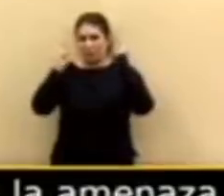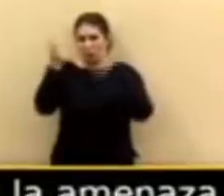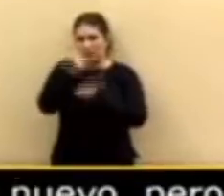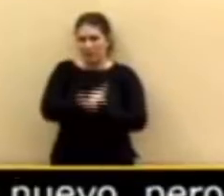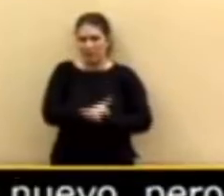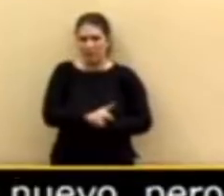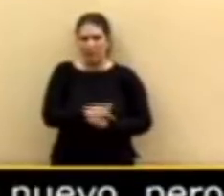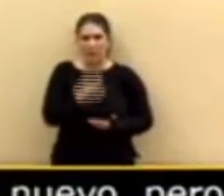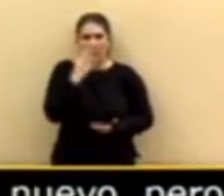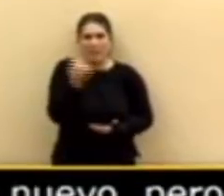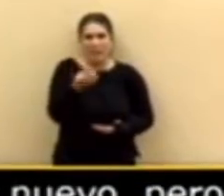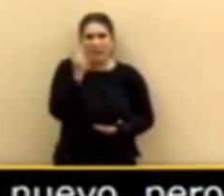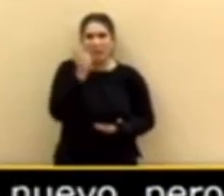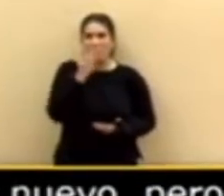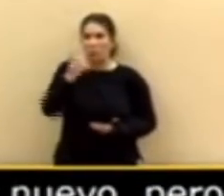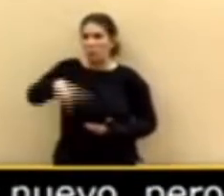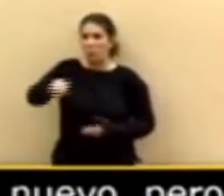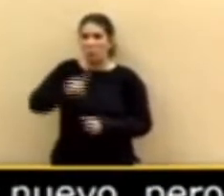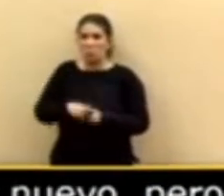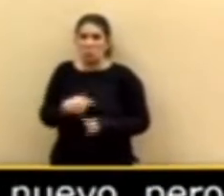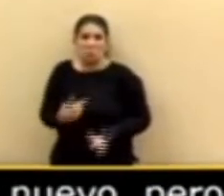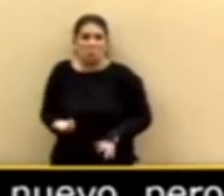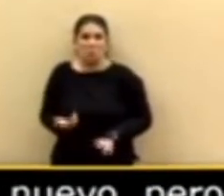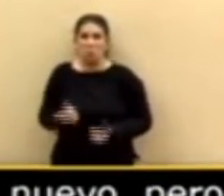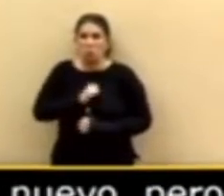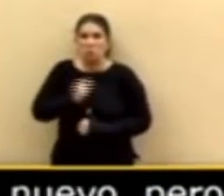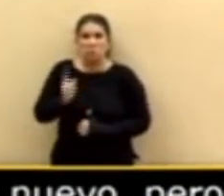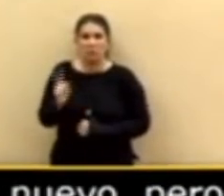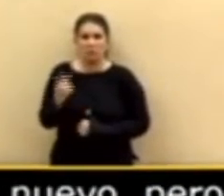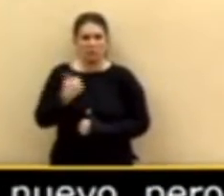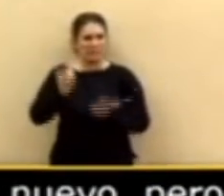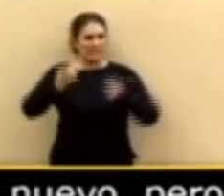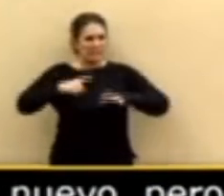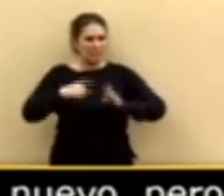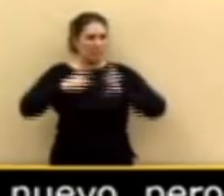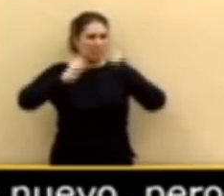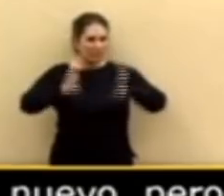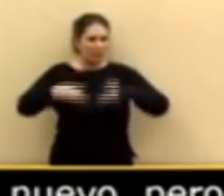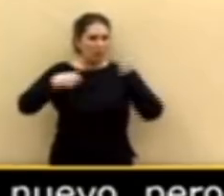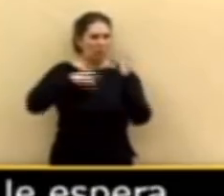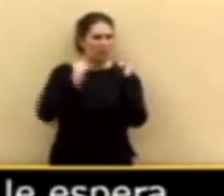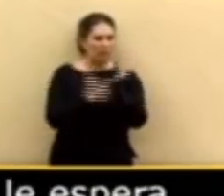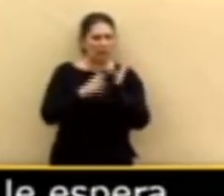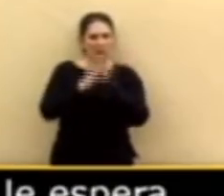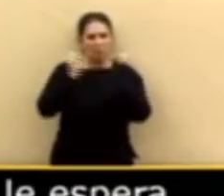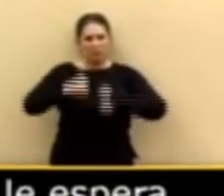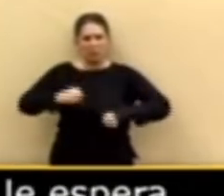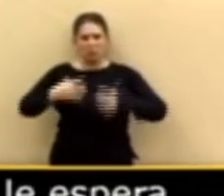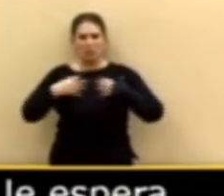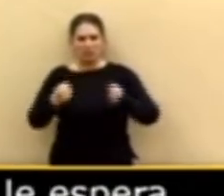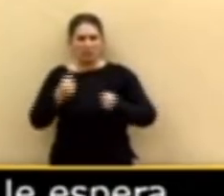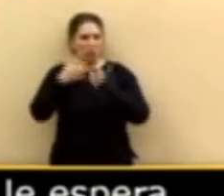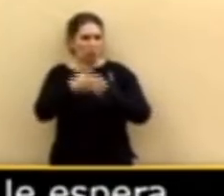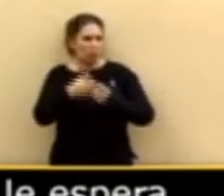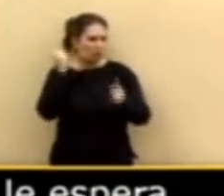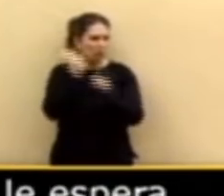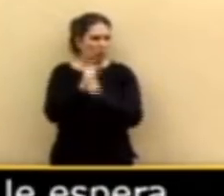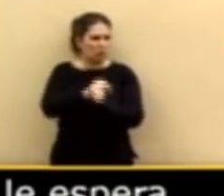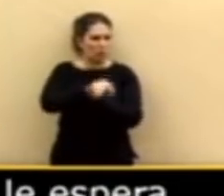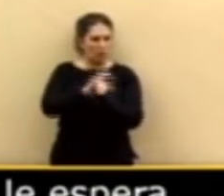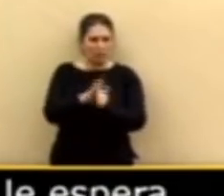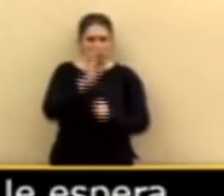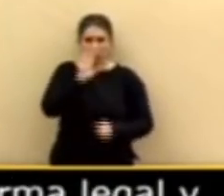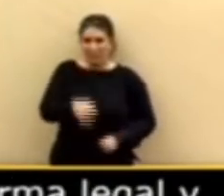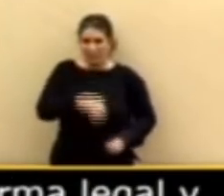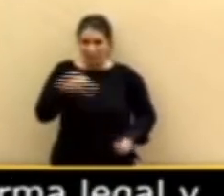que vino Pablo Casado a asumir la presidencia del Partido Popular. Y bueno, ya iremos desgranando a lo largo de esta... Enseguida doy la